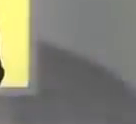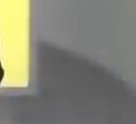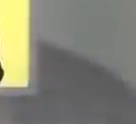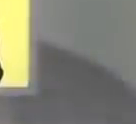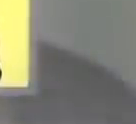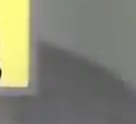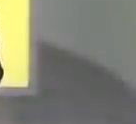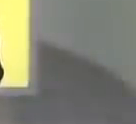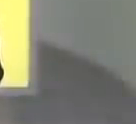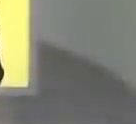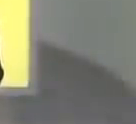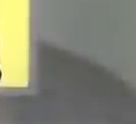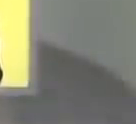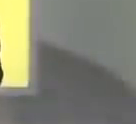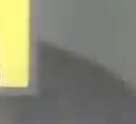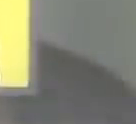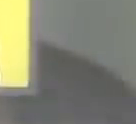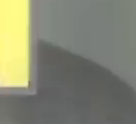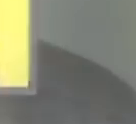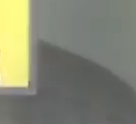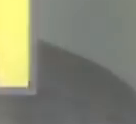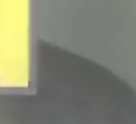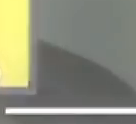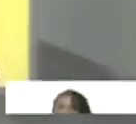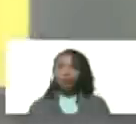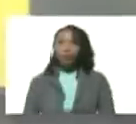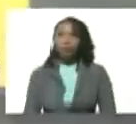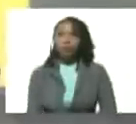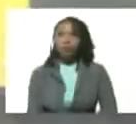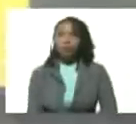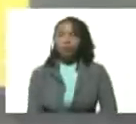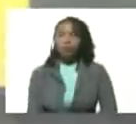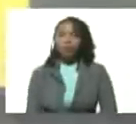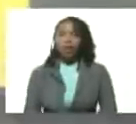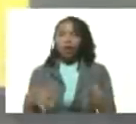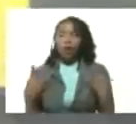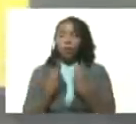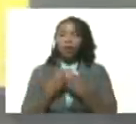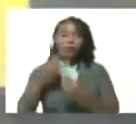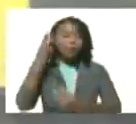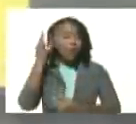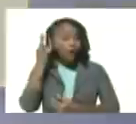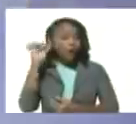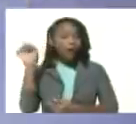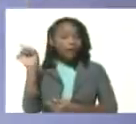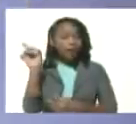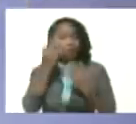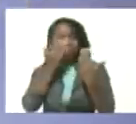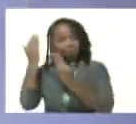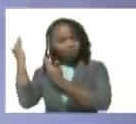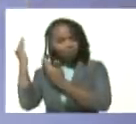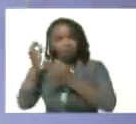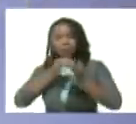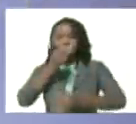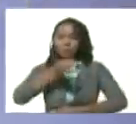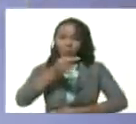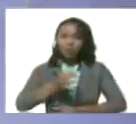Buenas tardes, información de último minuto. A esta hora establecemos un contacto con nuestra compañera Indira López. Adelante, buenas tardes.